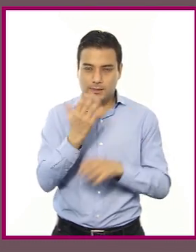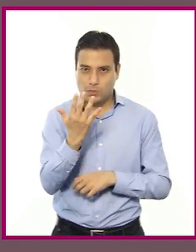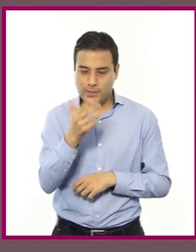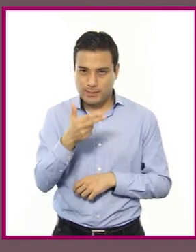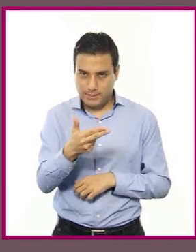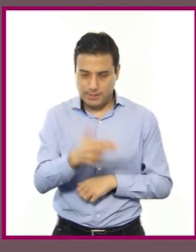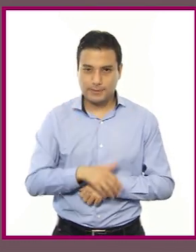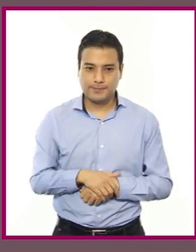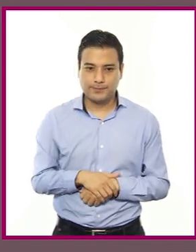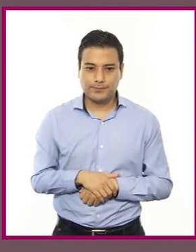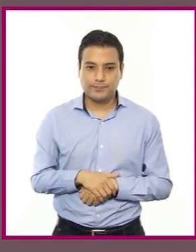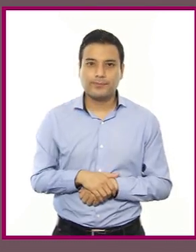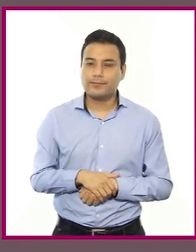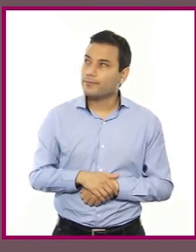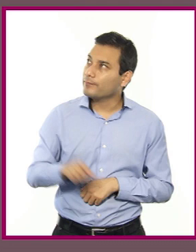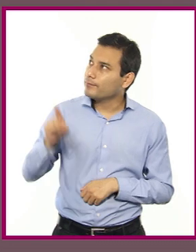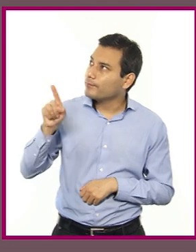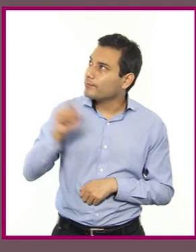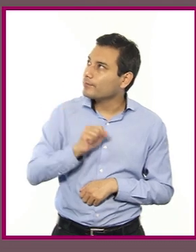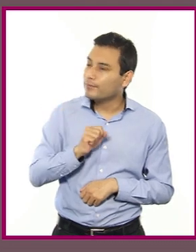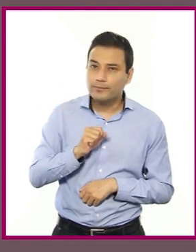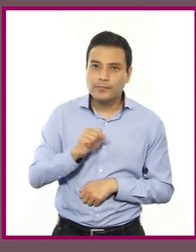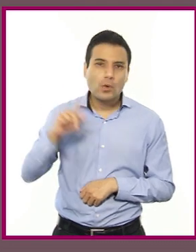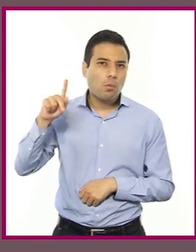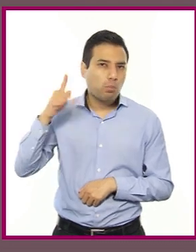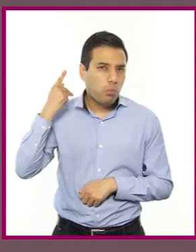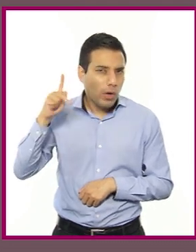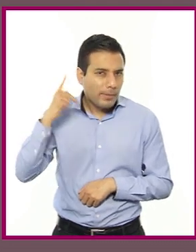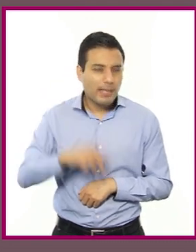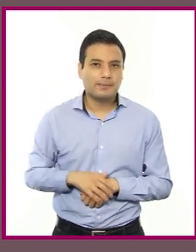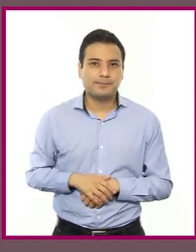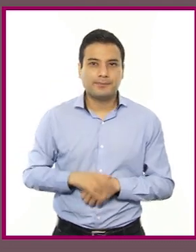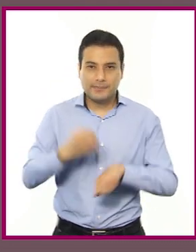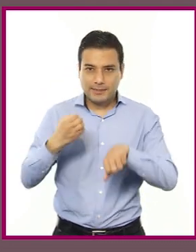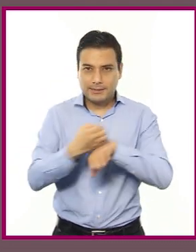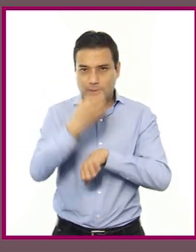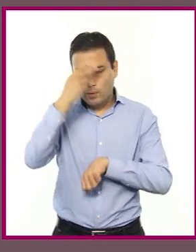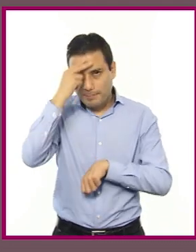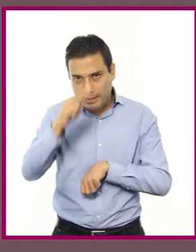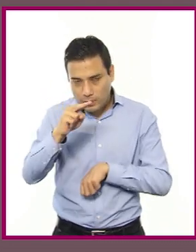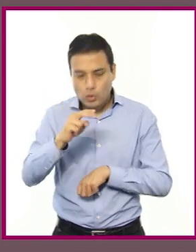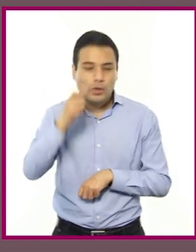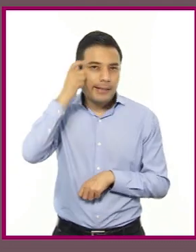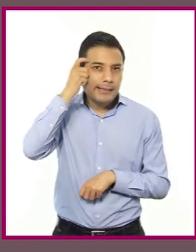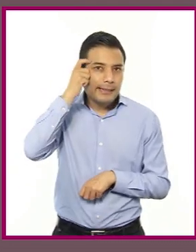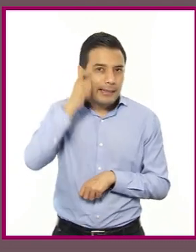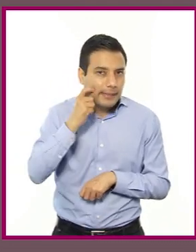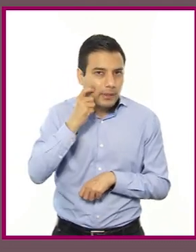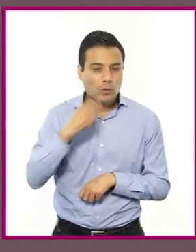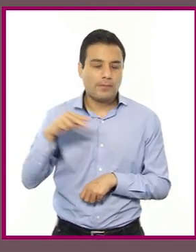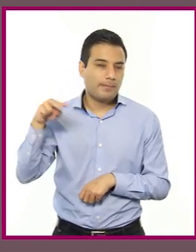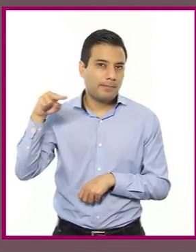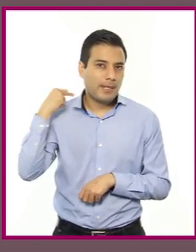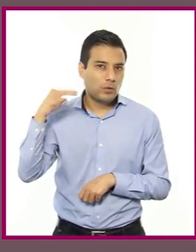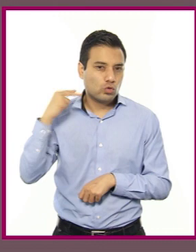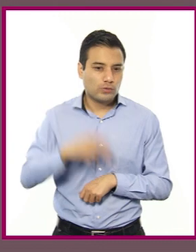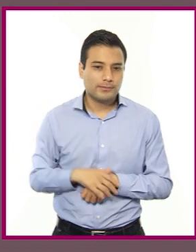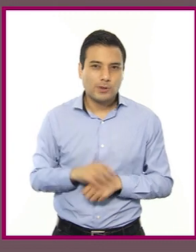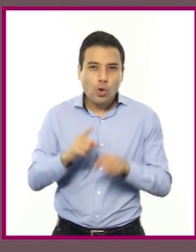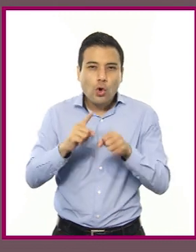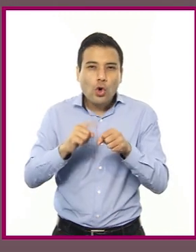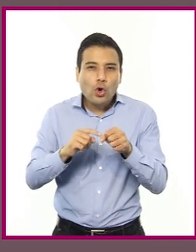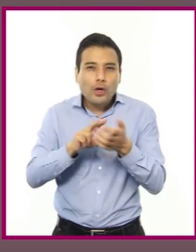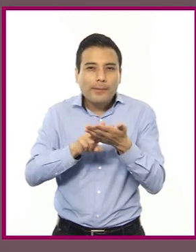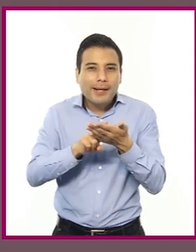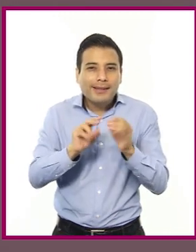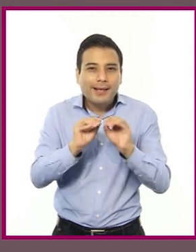1.707.750, las cuales se distribuyeron en Puebla, Estado de México, Guerrero y Veracruz, coloreados de verde